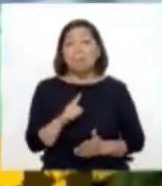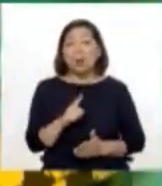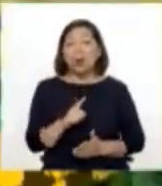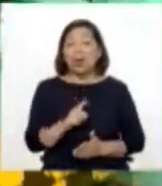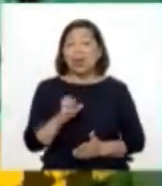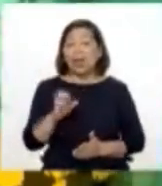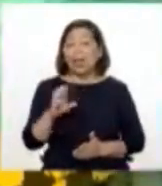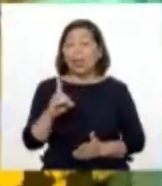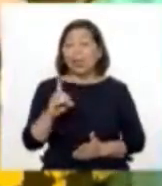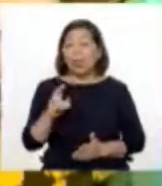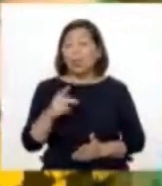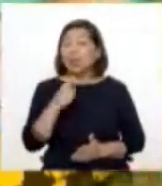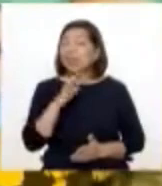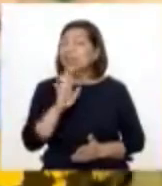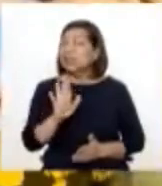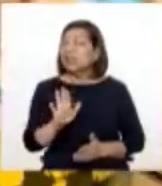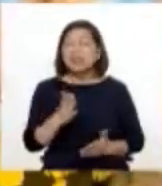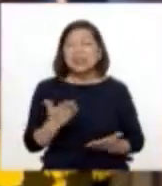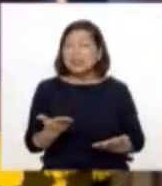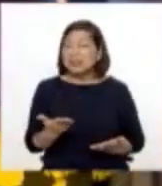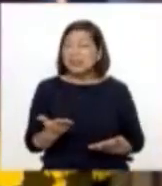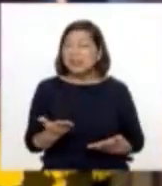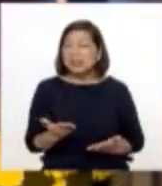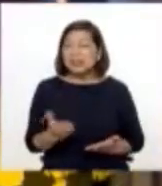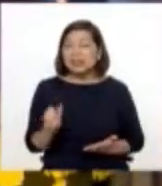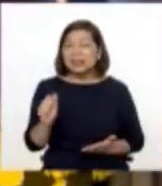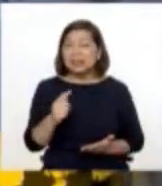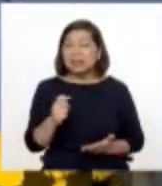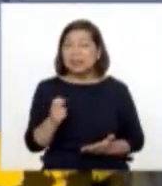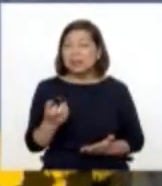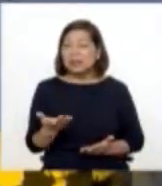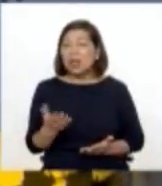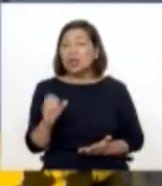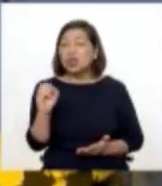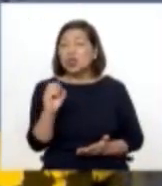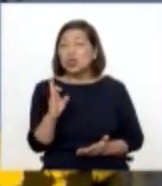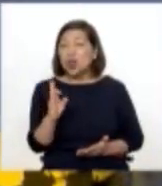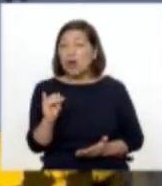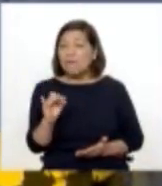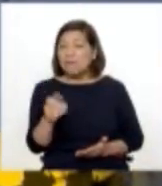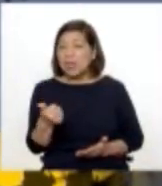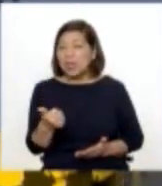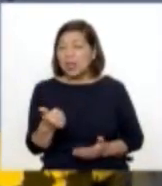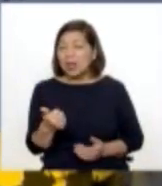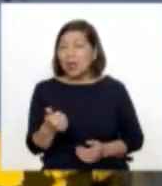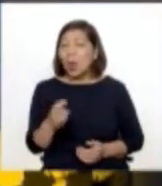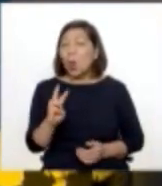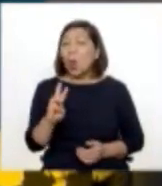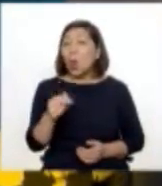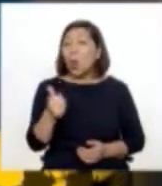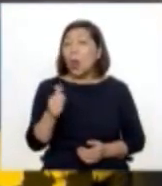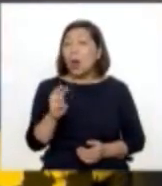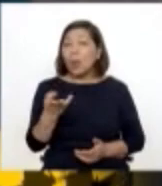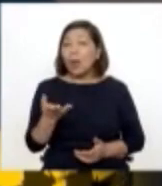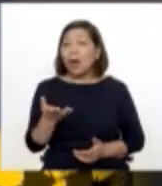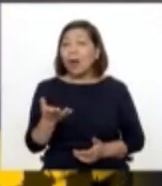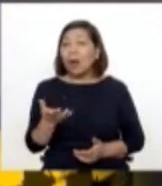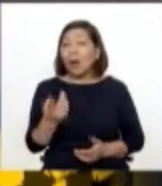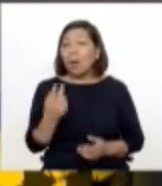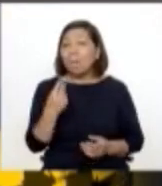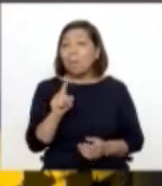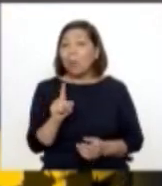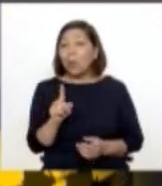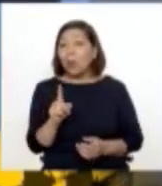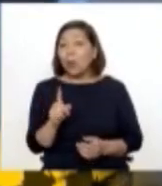Eduardo Schultz. Narra la historia de Sebastián, Sofía y el pequeño Guagua, quienes emprenderán un inesperado